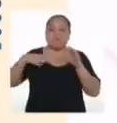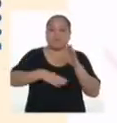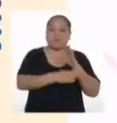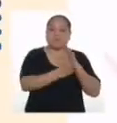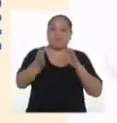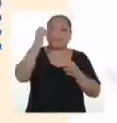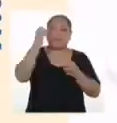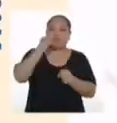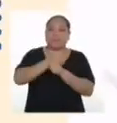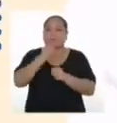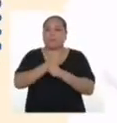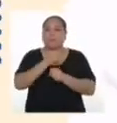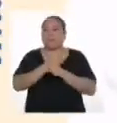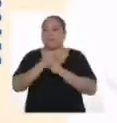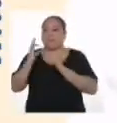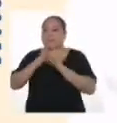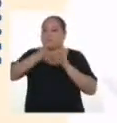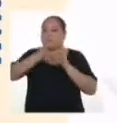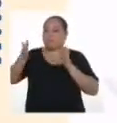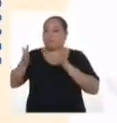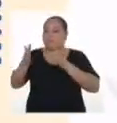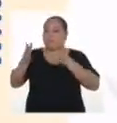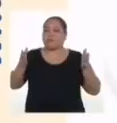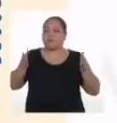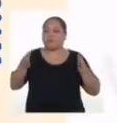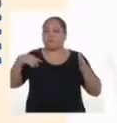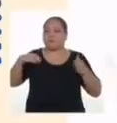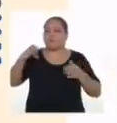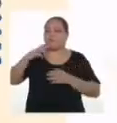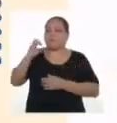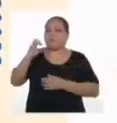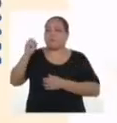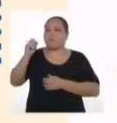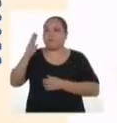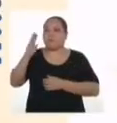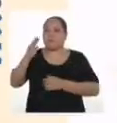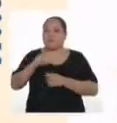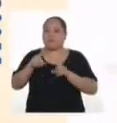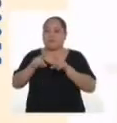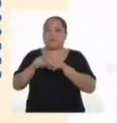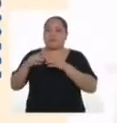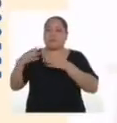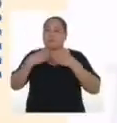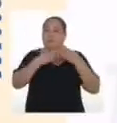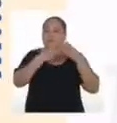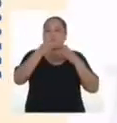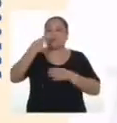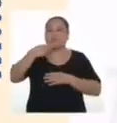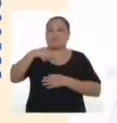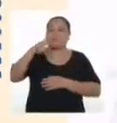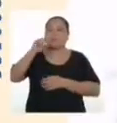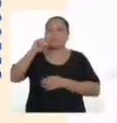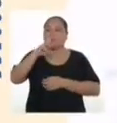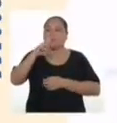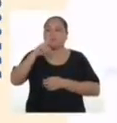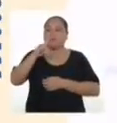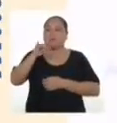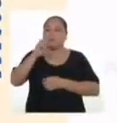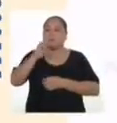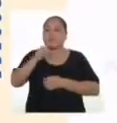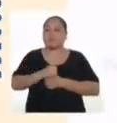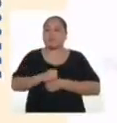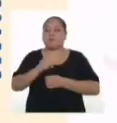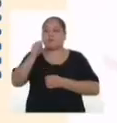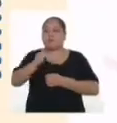para construir, en forma paralela, la vía carrozable o el camino de herradura. Se convierte en un eje potencial de